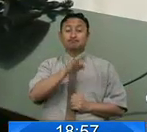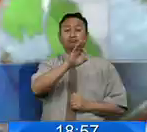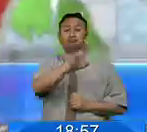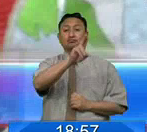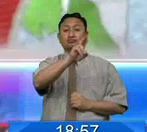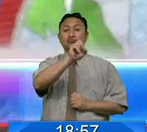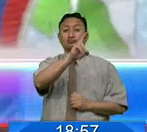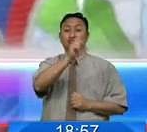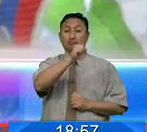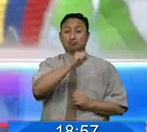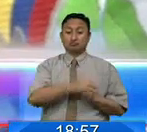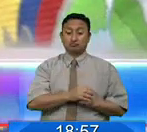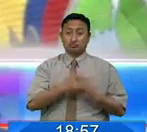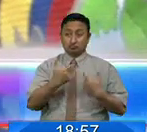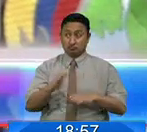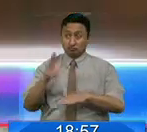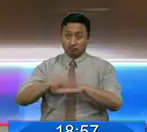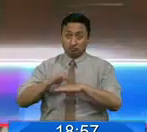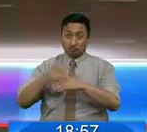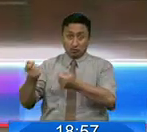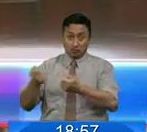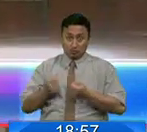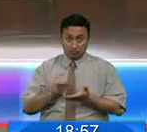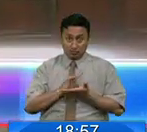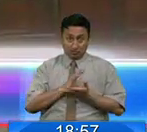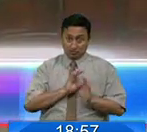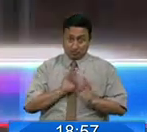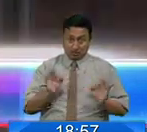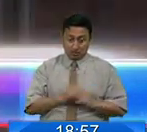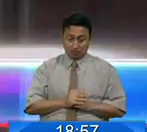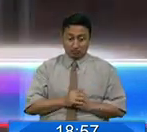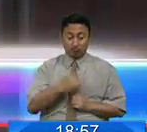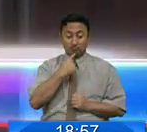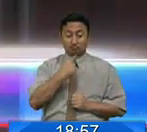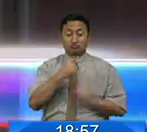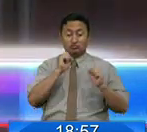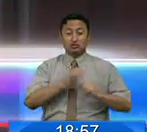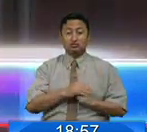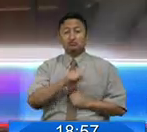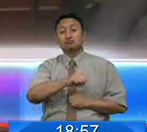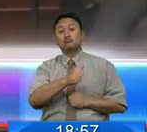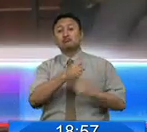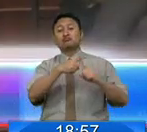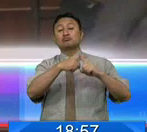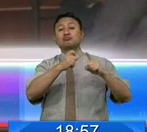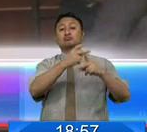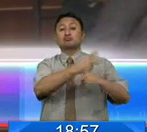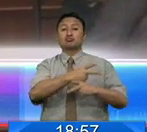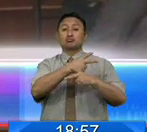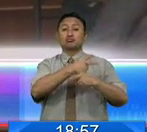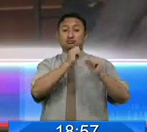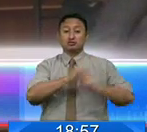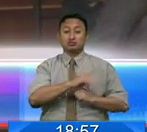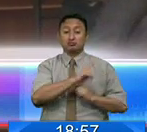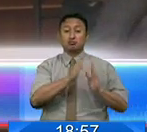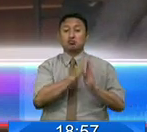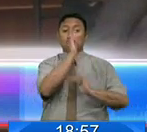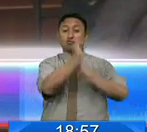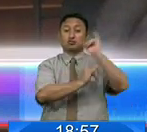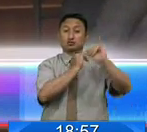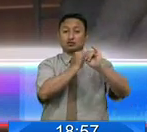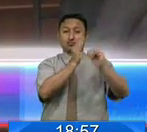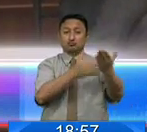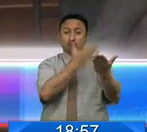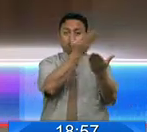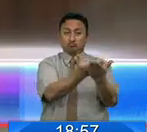tú eres quien indicó que aún no ha sido notificado con su destitución anunció que junto a los exconsejeros presentarán el caso en instancias internacionales